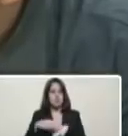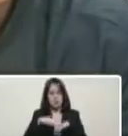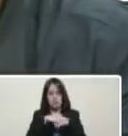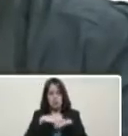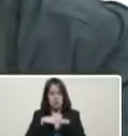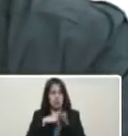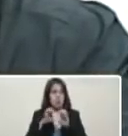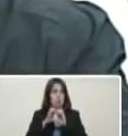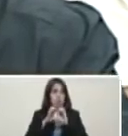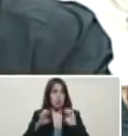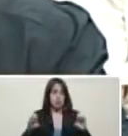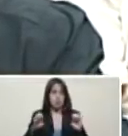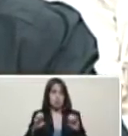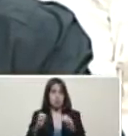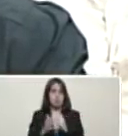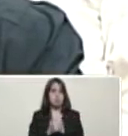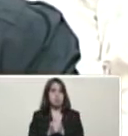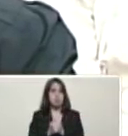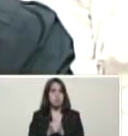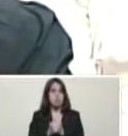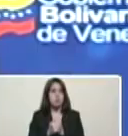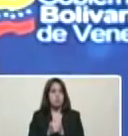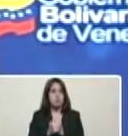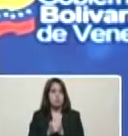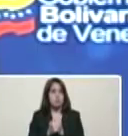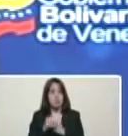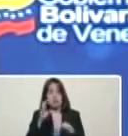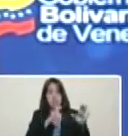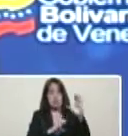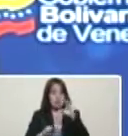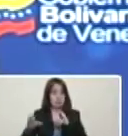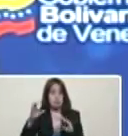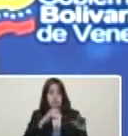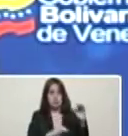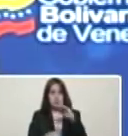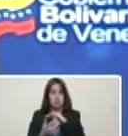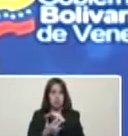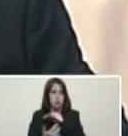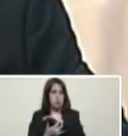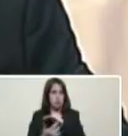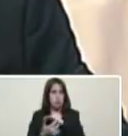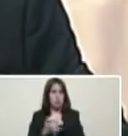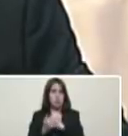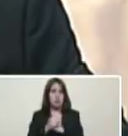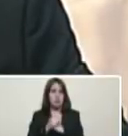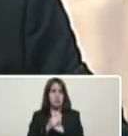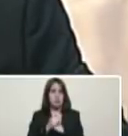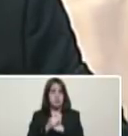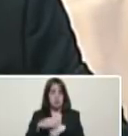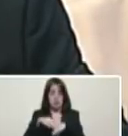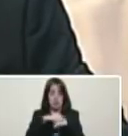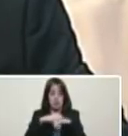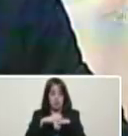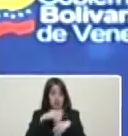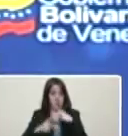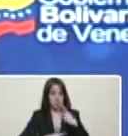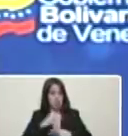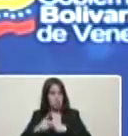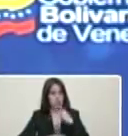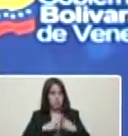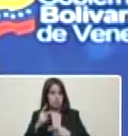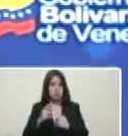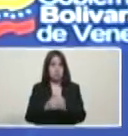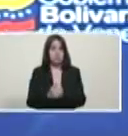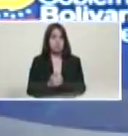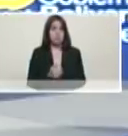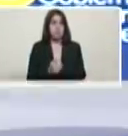Educación Universitaria y Ciencia y Tecnología, el Ministerio de Industria y Producción Nacional y el Ministerio